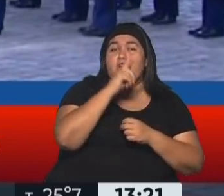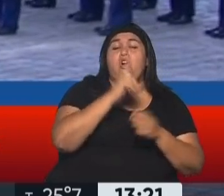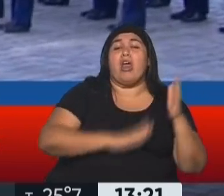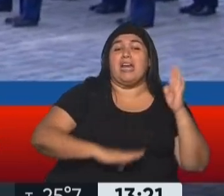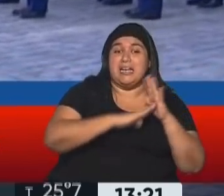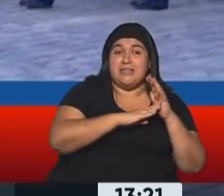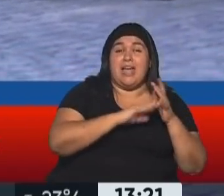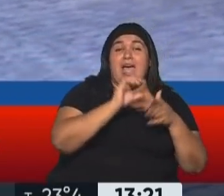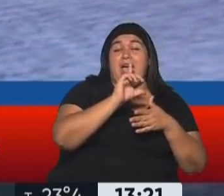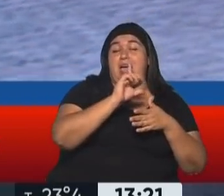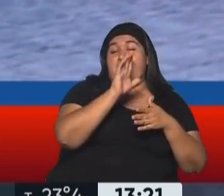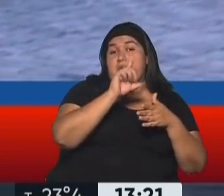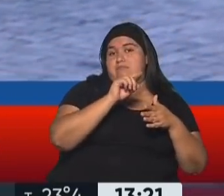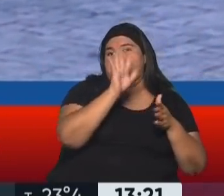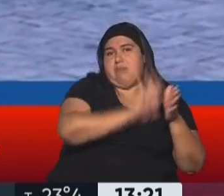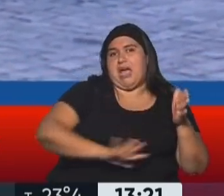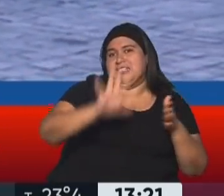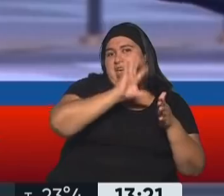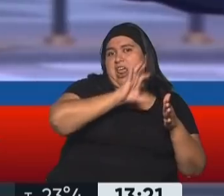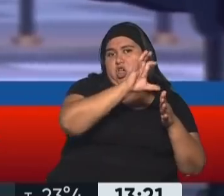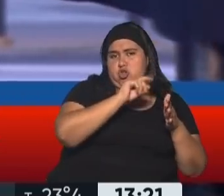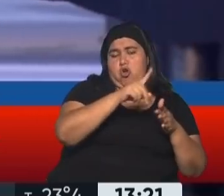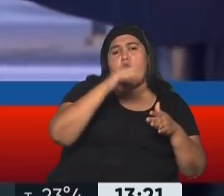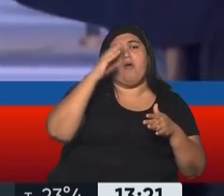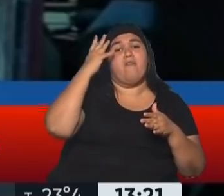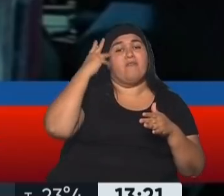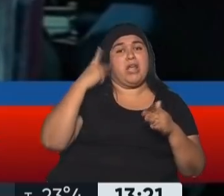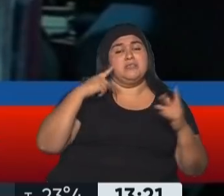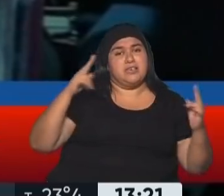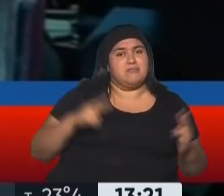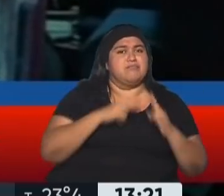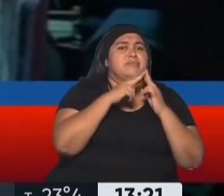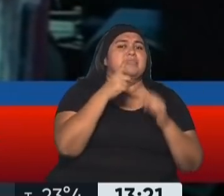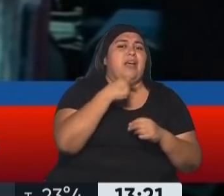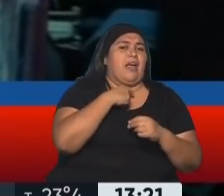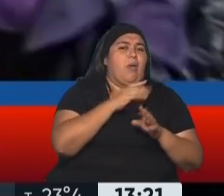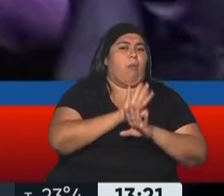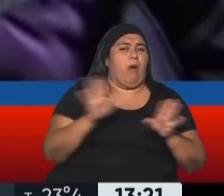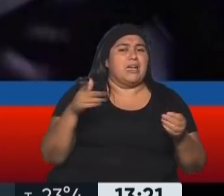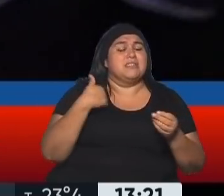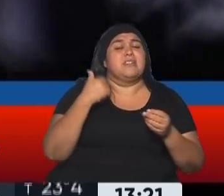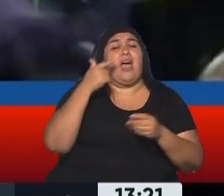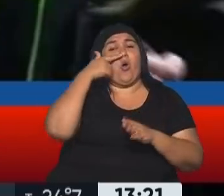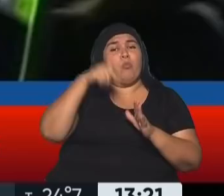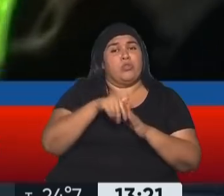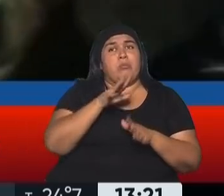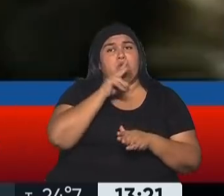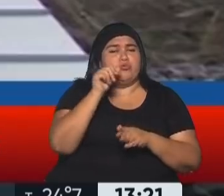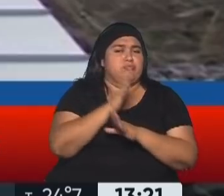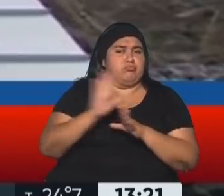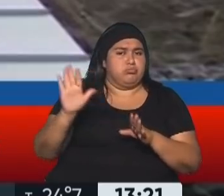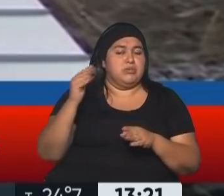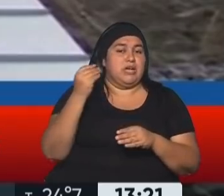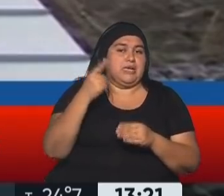bloque regional se reunieron en Francia para poner en marcha un plan que les permita terminar con la dependencia de combustibles rusos, algo que no